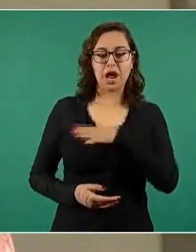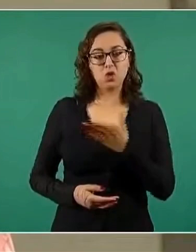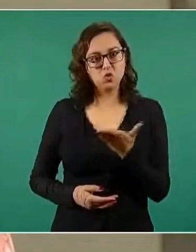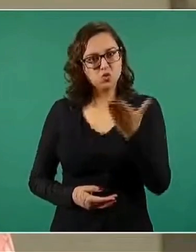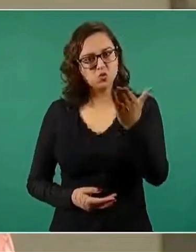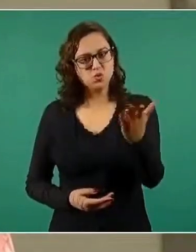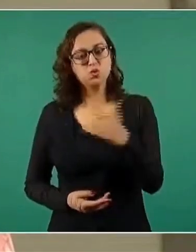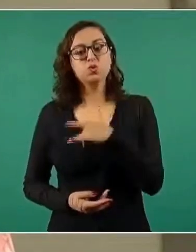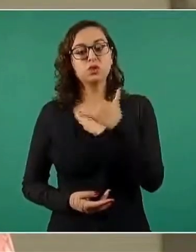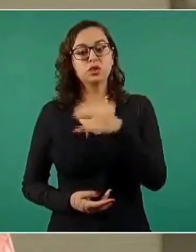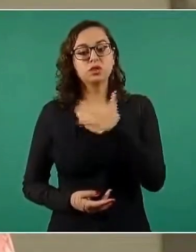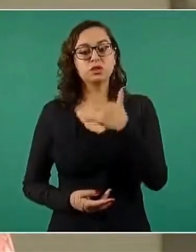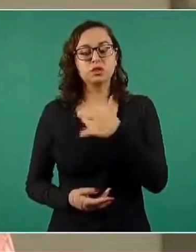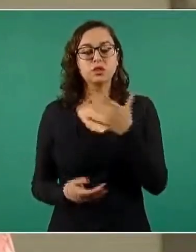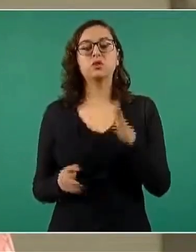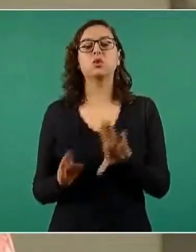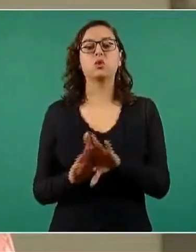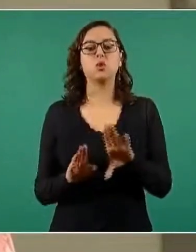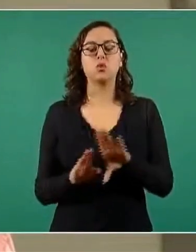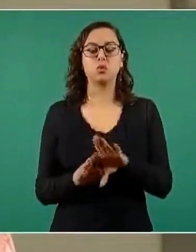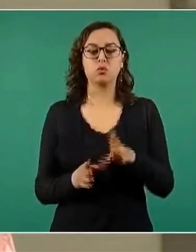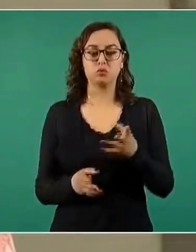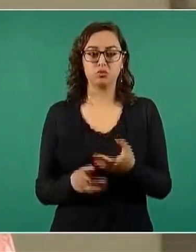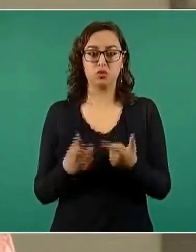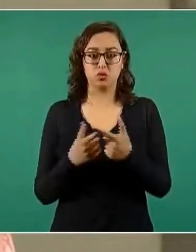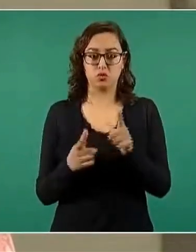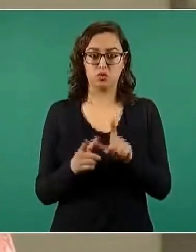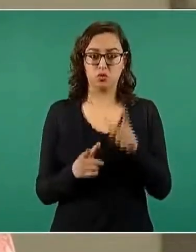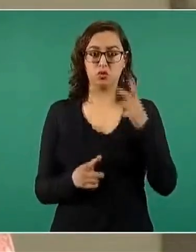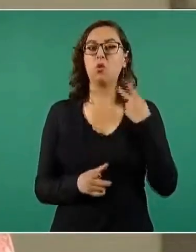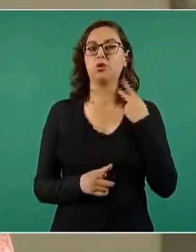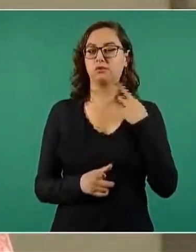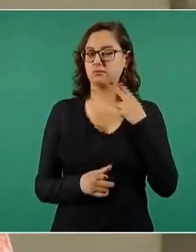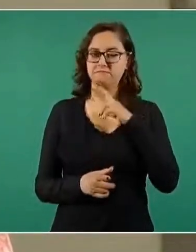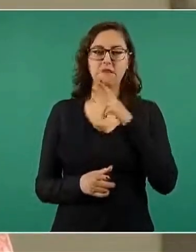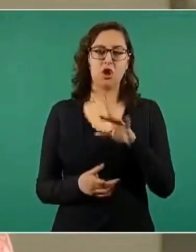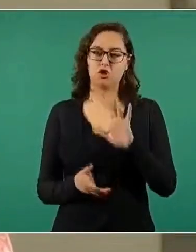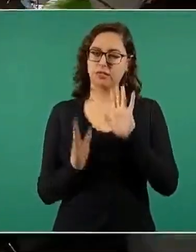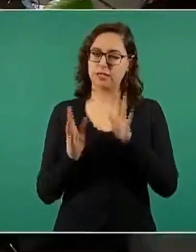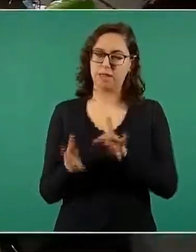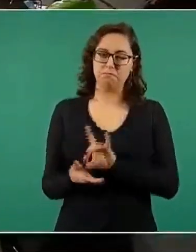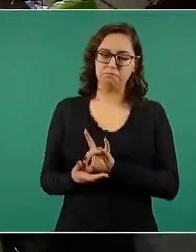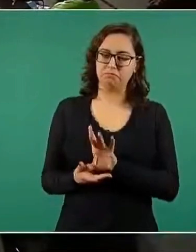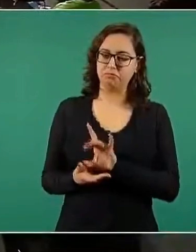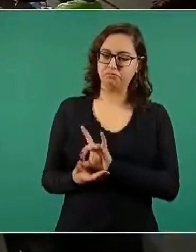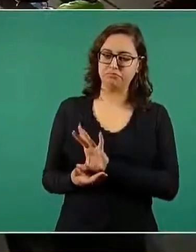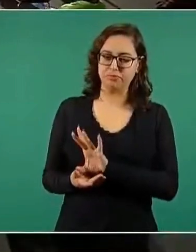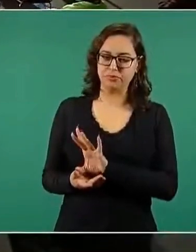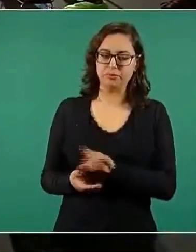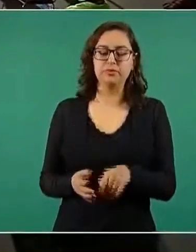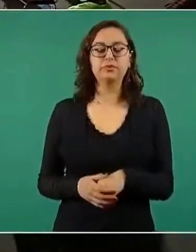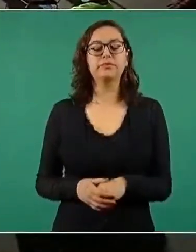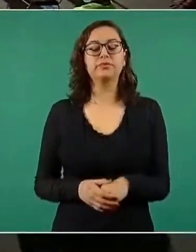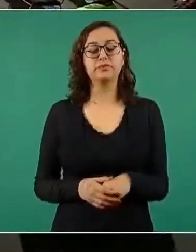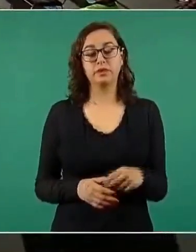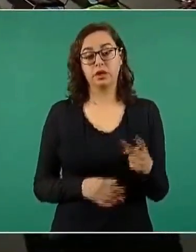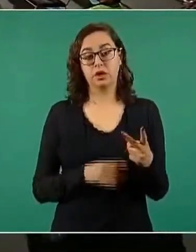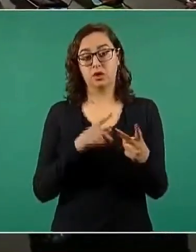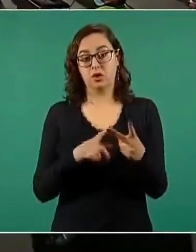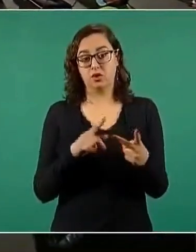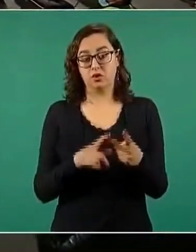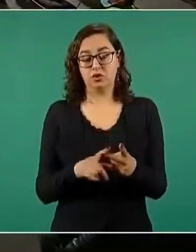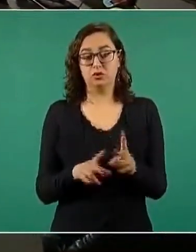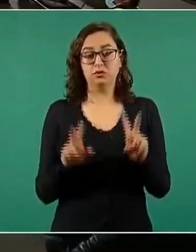adecuado que sean sancionados por su propio partido. Y en el segundo tema de actos de corrupción,